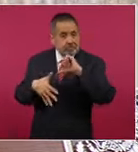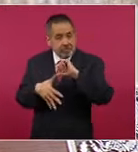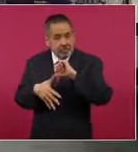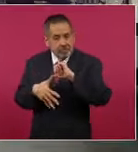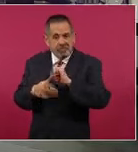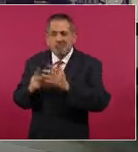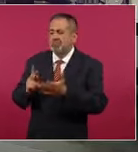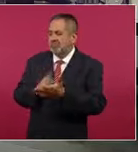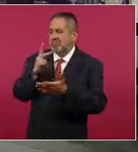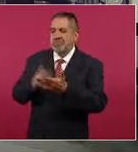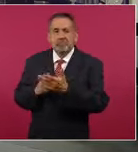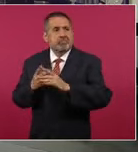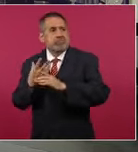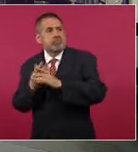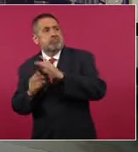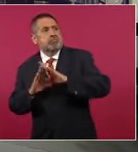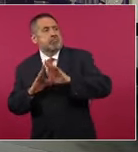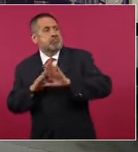poniendo en riesgo las vidas